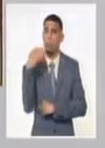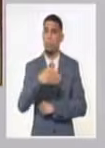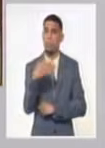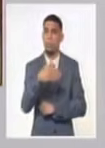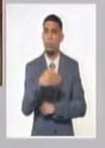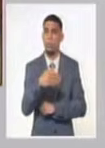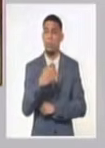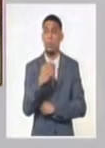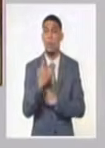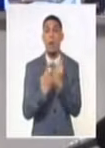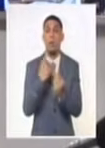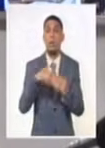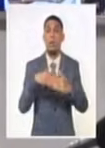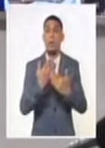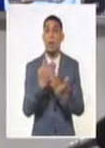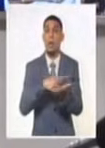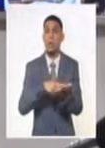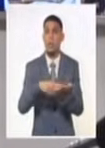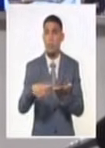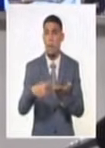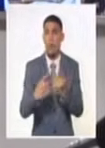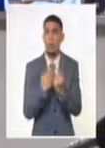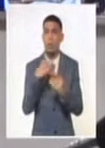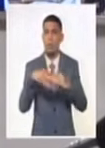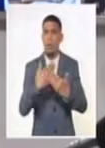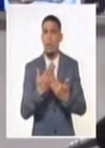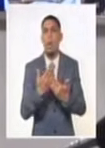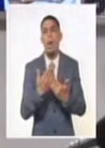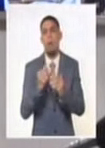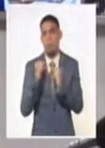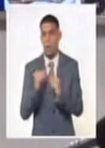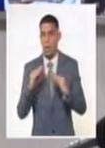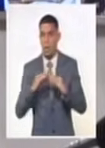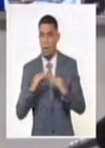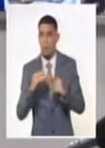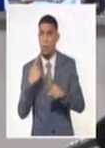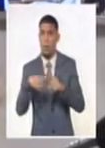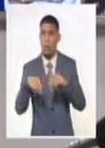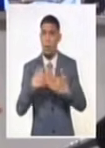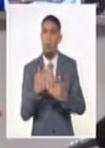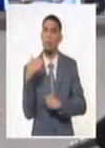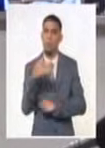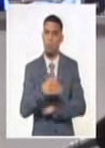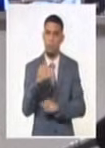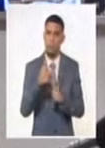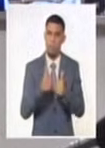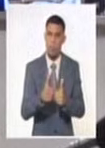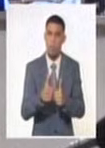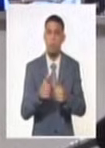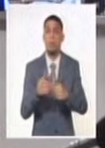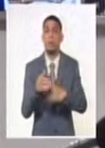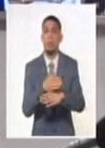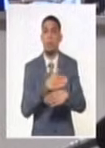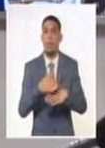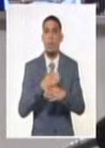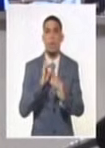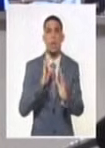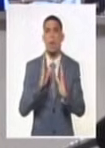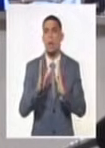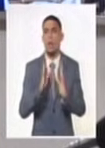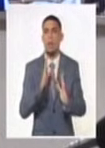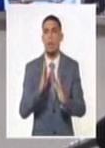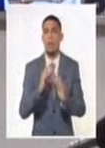de la semana, pero no durante toda la semana, y bueno, en otros casos en concentrados con diversos periodos de frecuencia en correspondencia con las posibilidades que